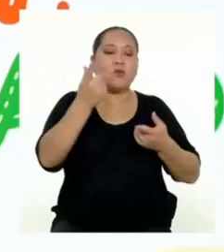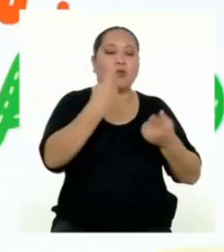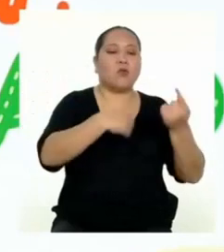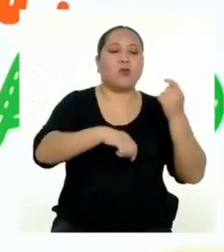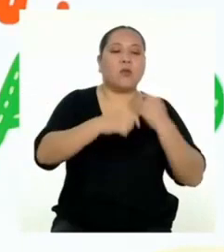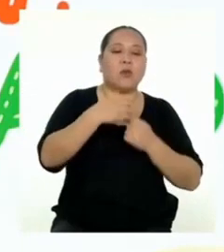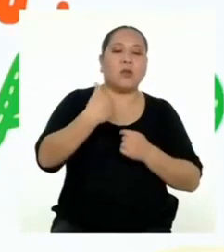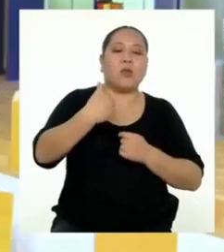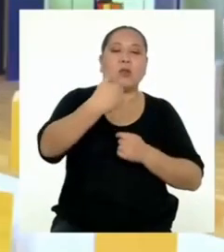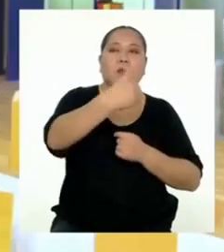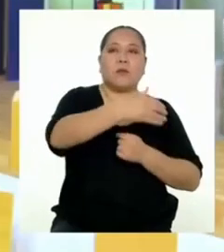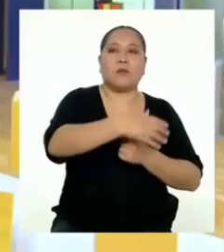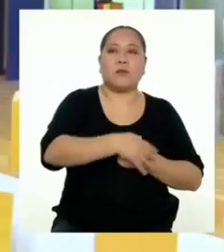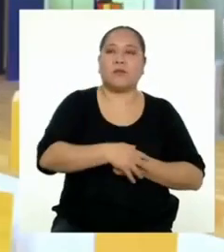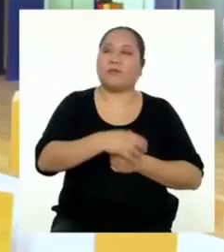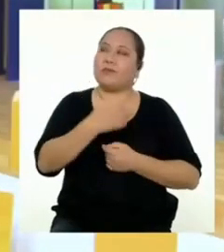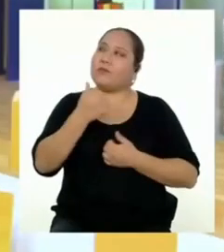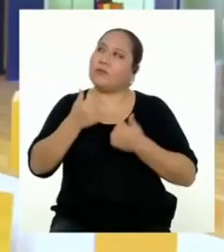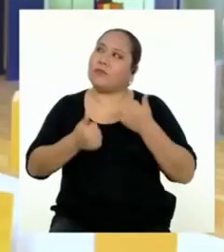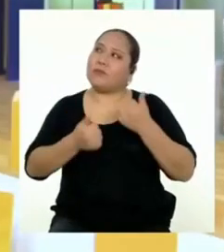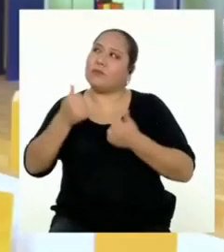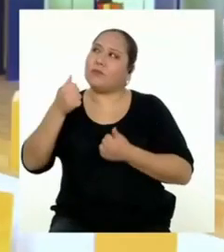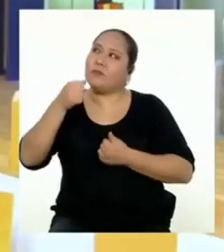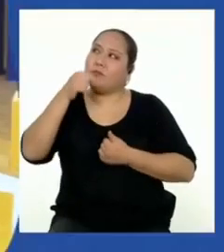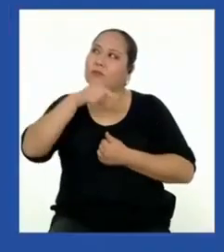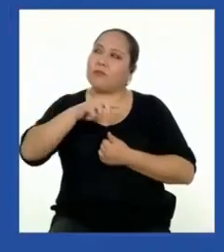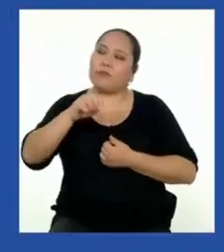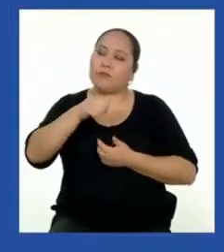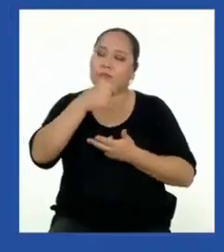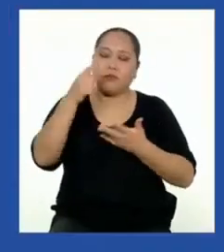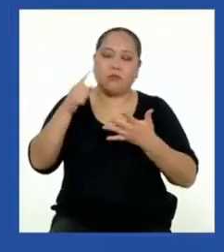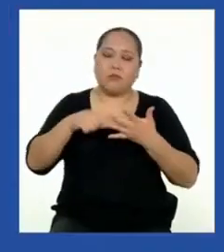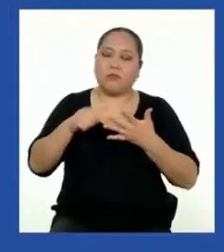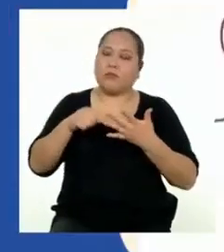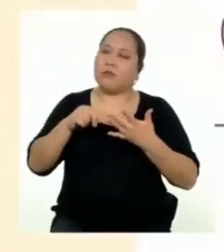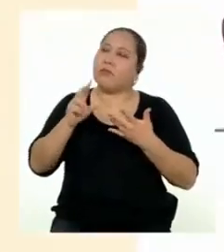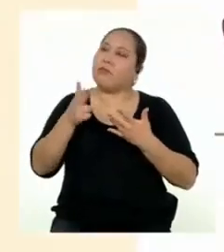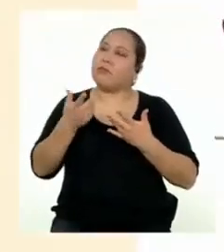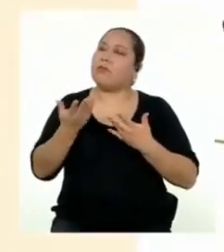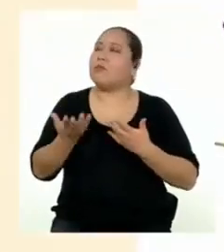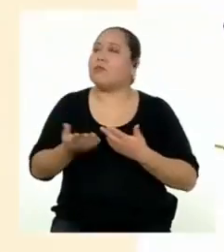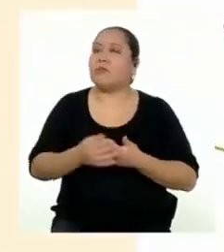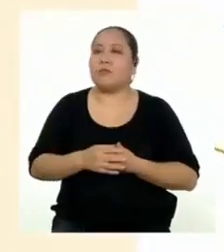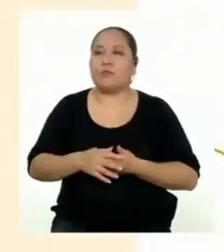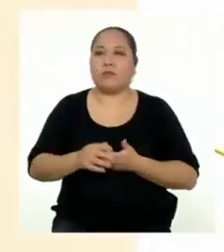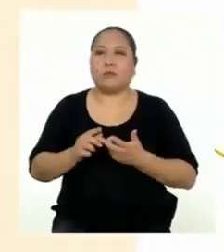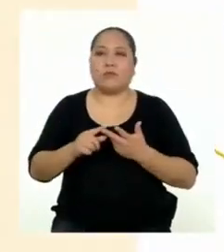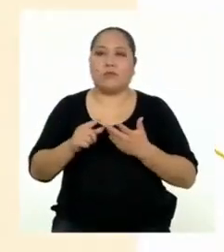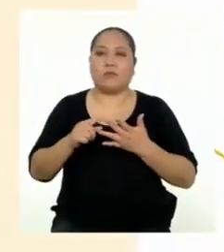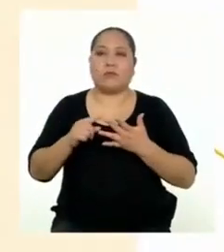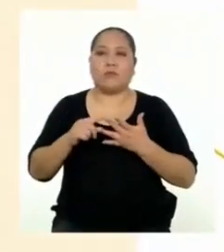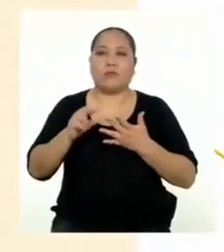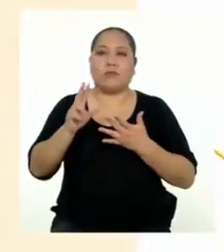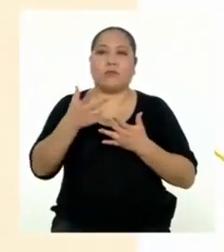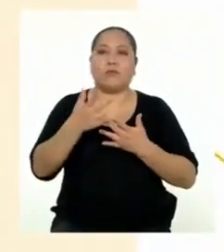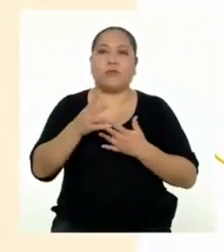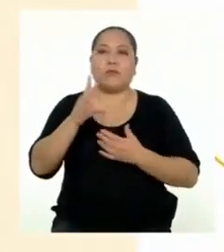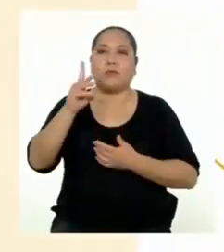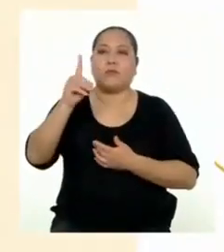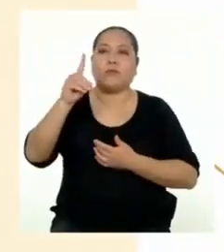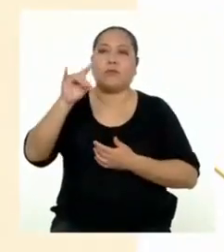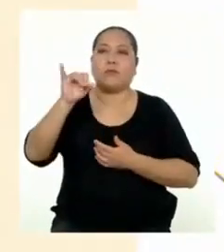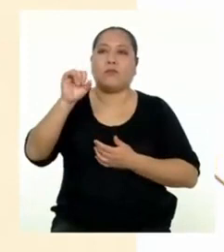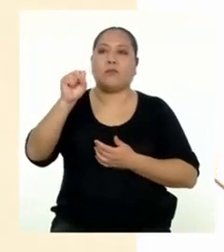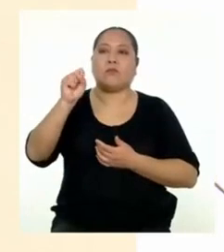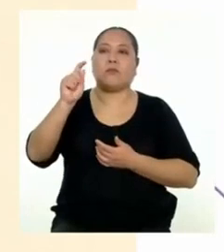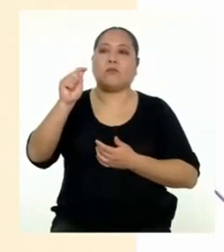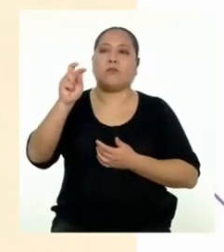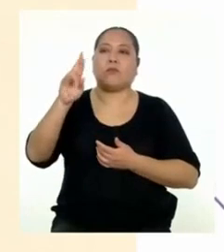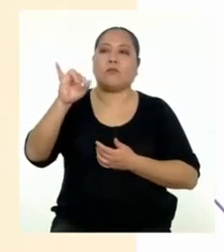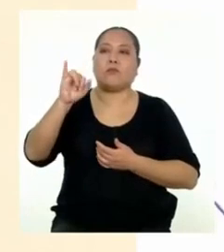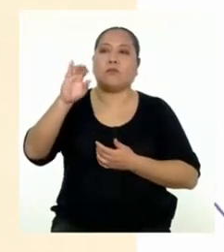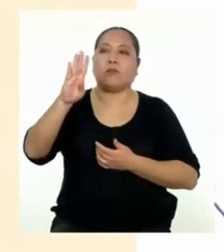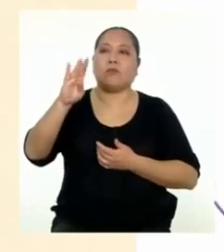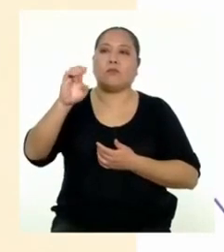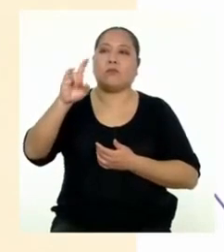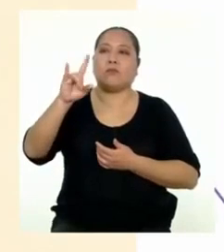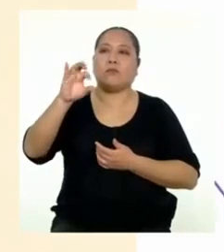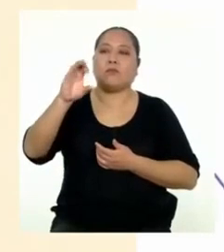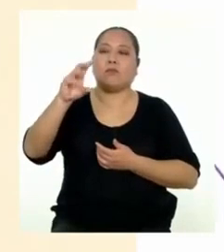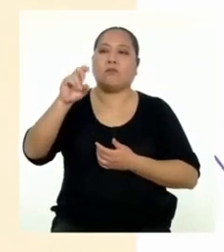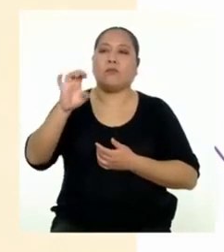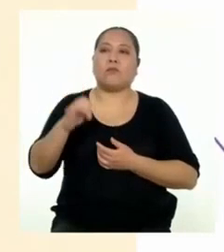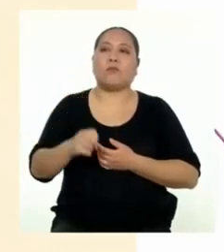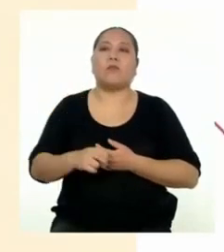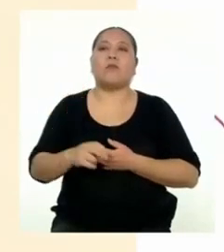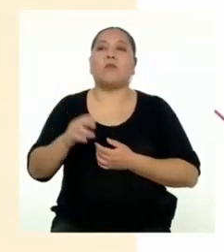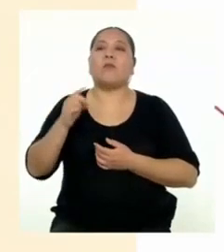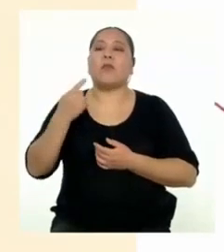cuadras. ¿Cuál es la siguiente etapa? 3. La distribución. Es la repartición de